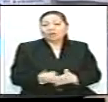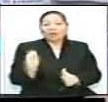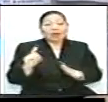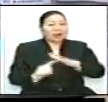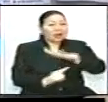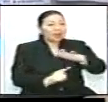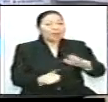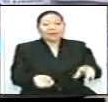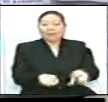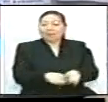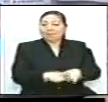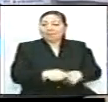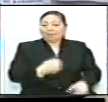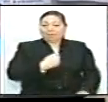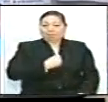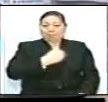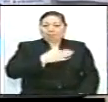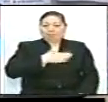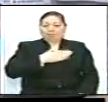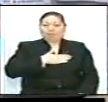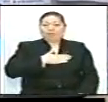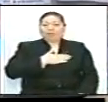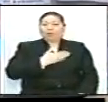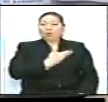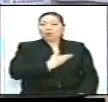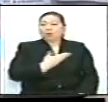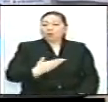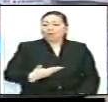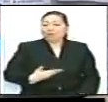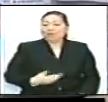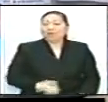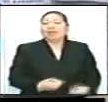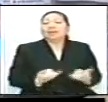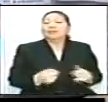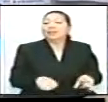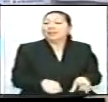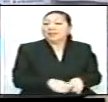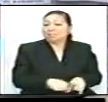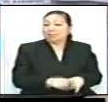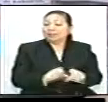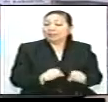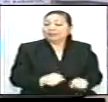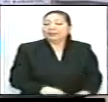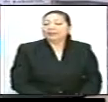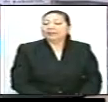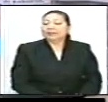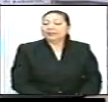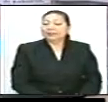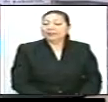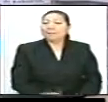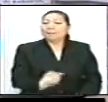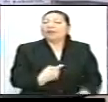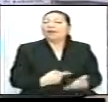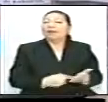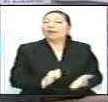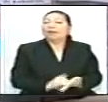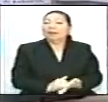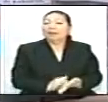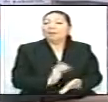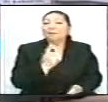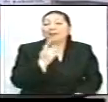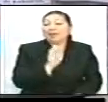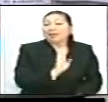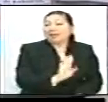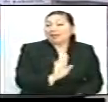ambientales, que también el propio gobierno lo ha dejado pasar los diferentes gobiernos, ¿eh? Y este también, por supuesto. ¿Para qué? Para